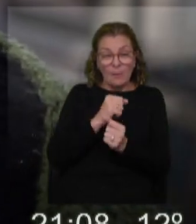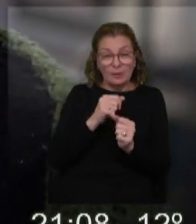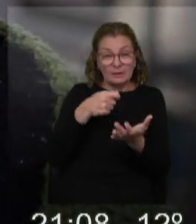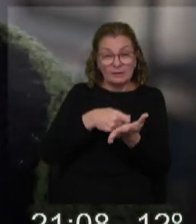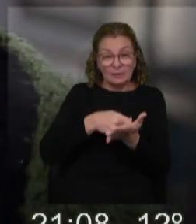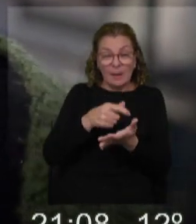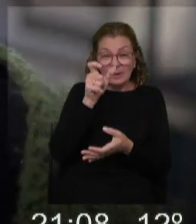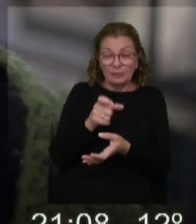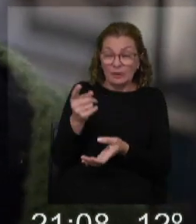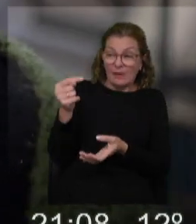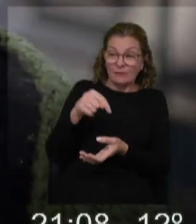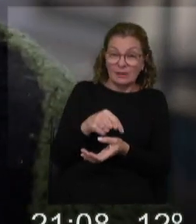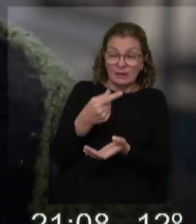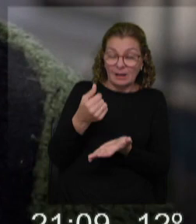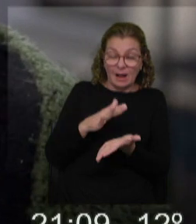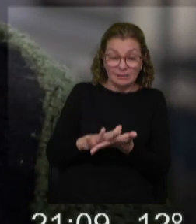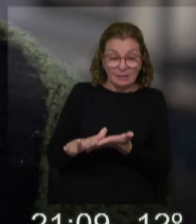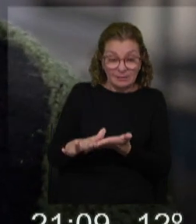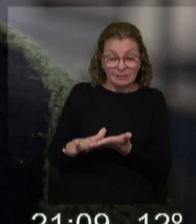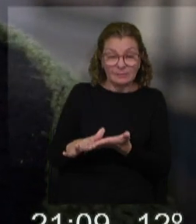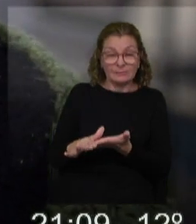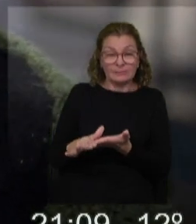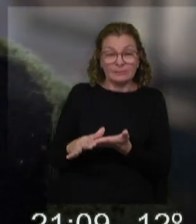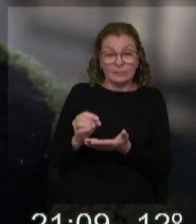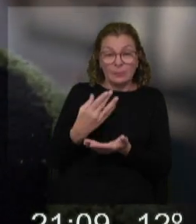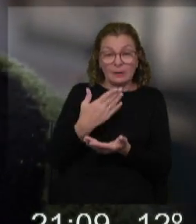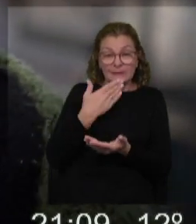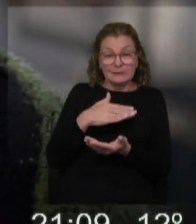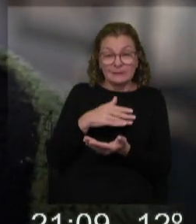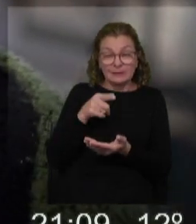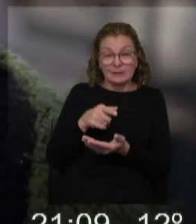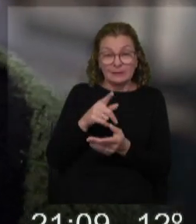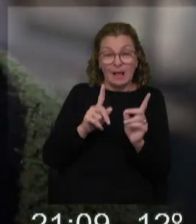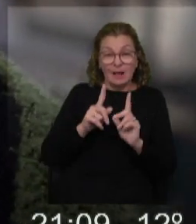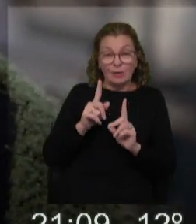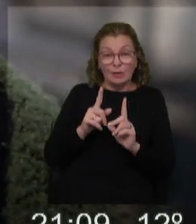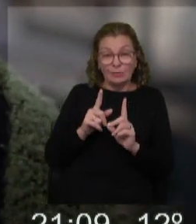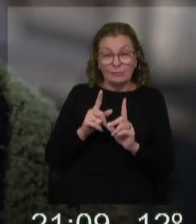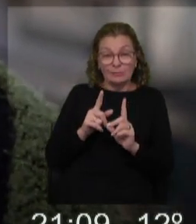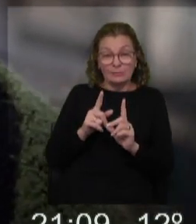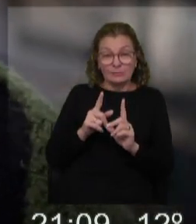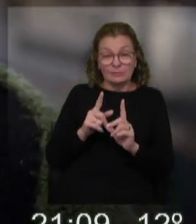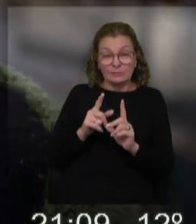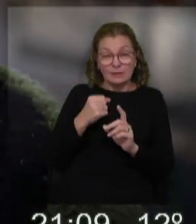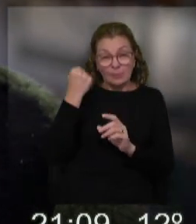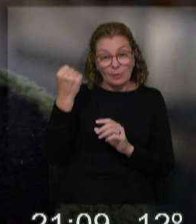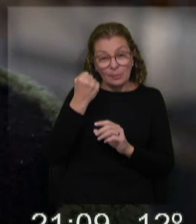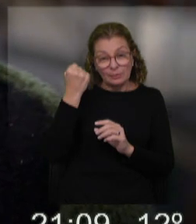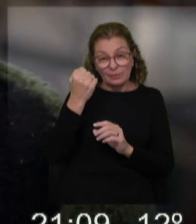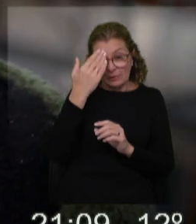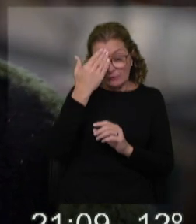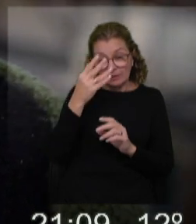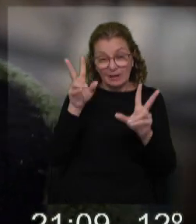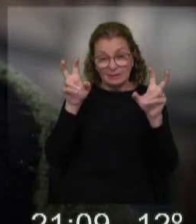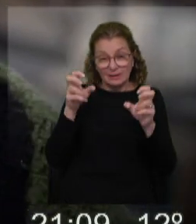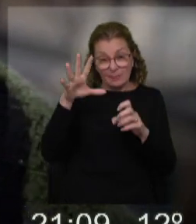gente viene gratuitamente porque entienden que es un acto de importancia frente al